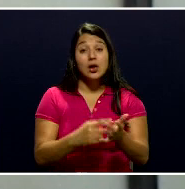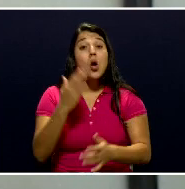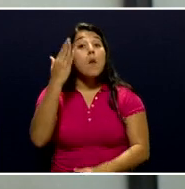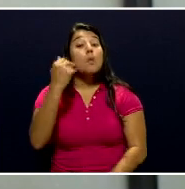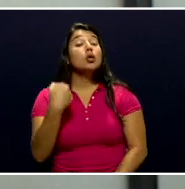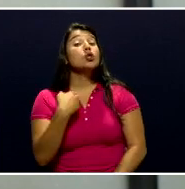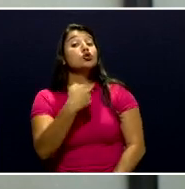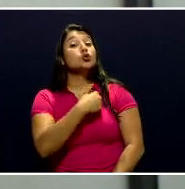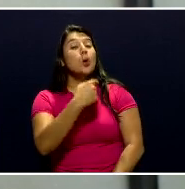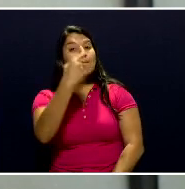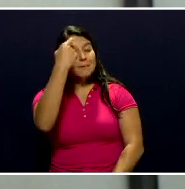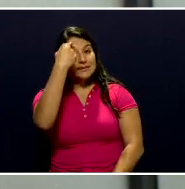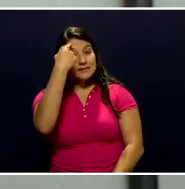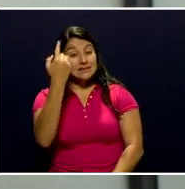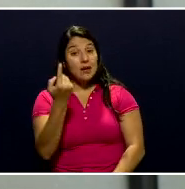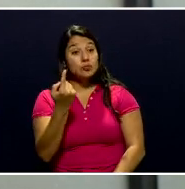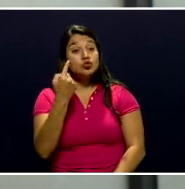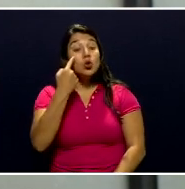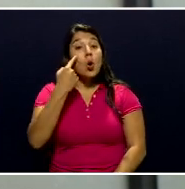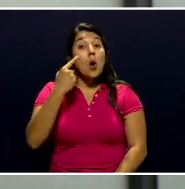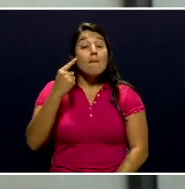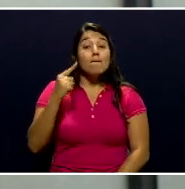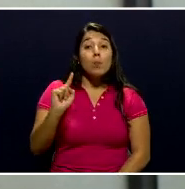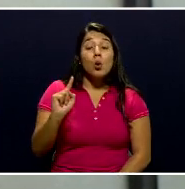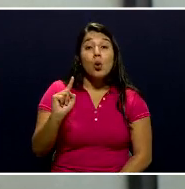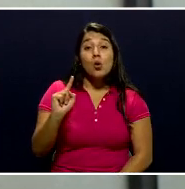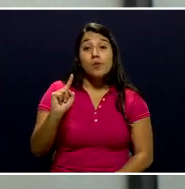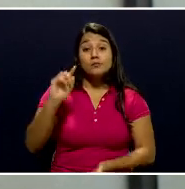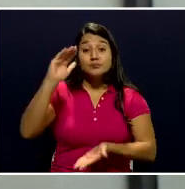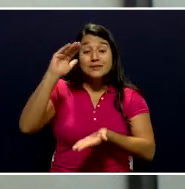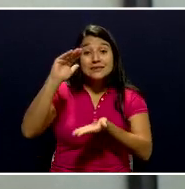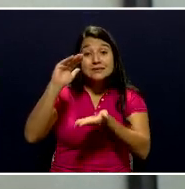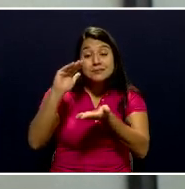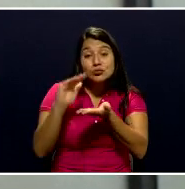que ante la disminución del